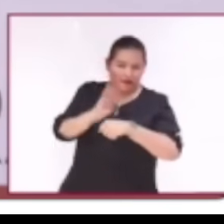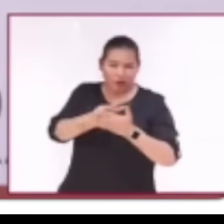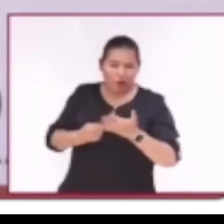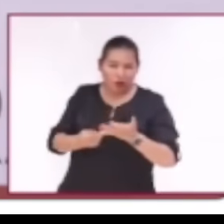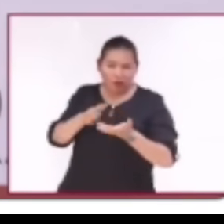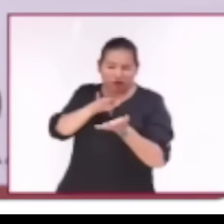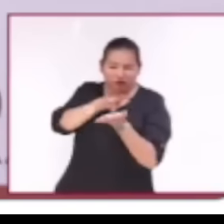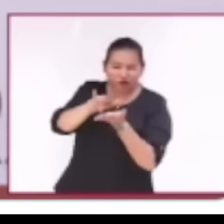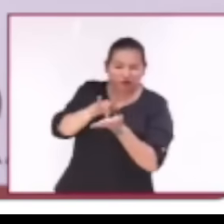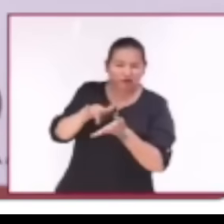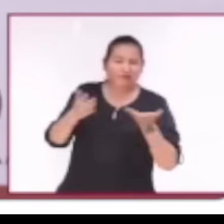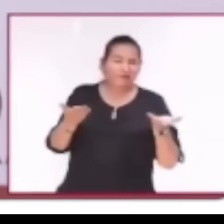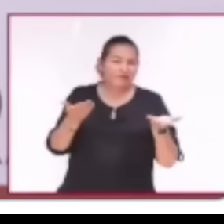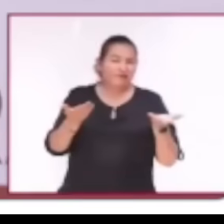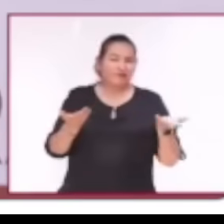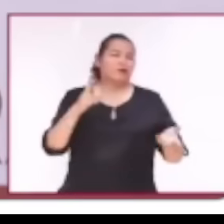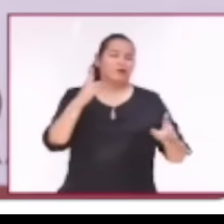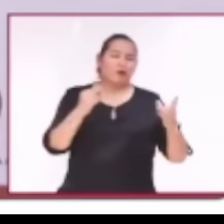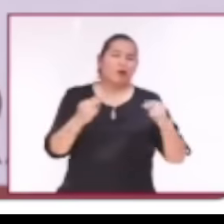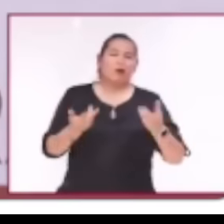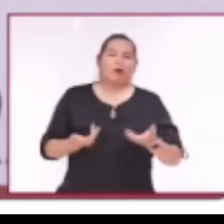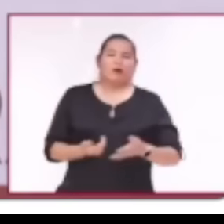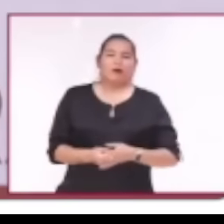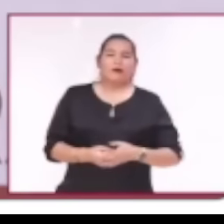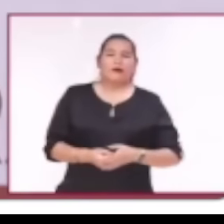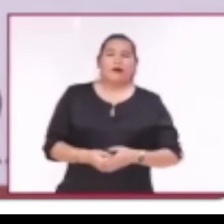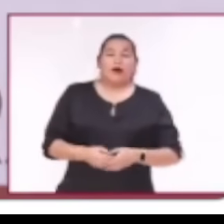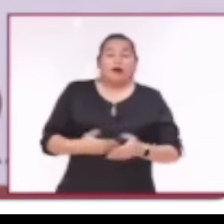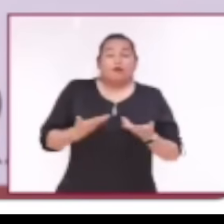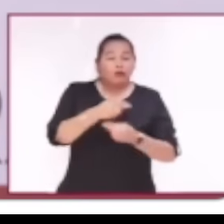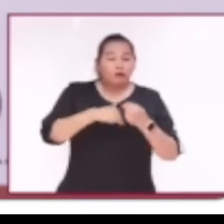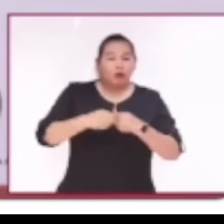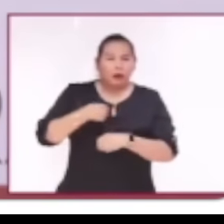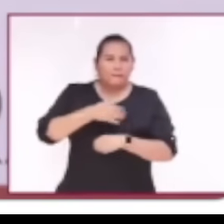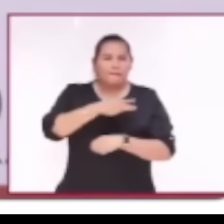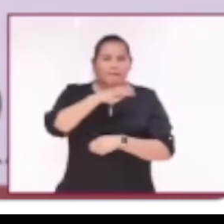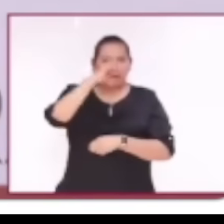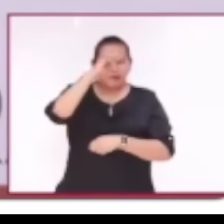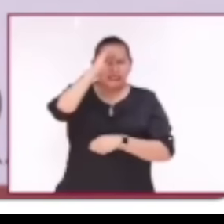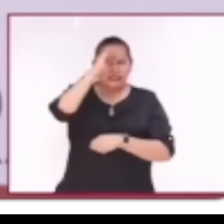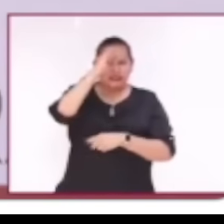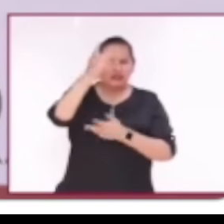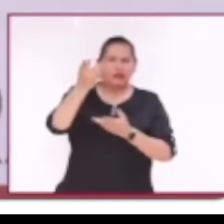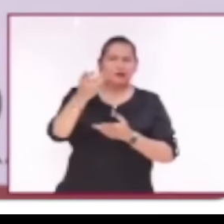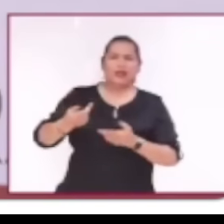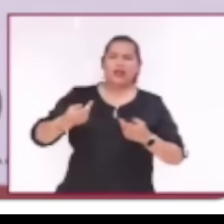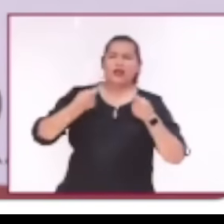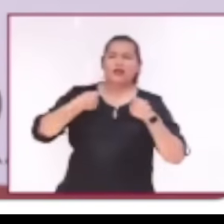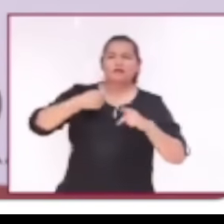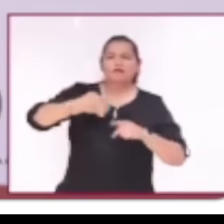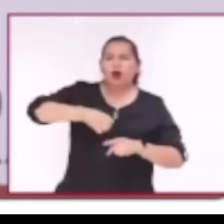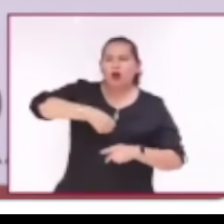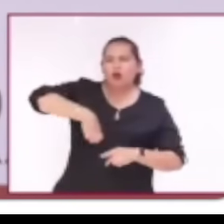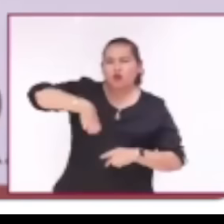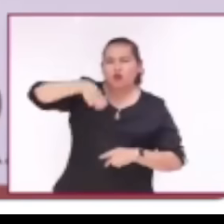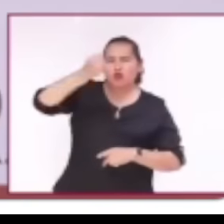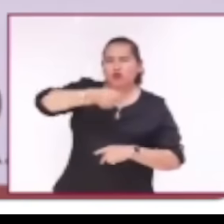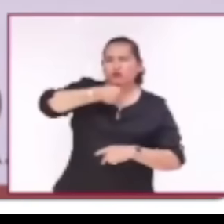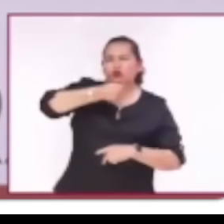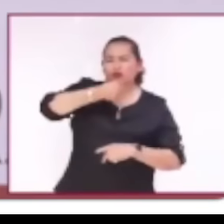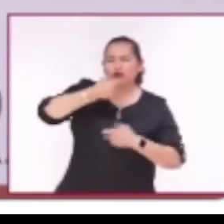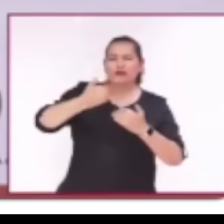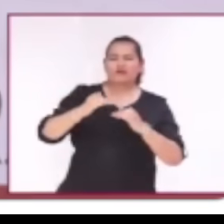contrario nosotros pensamos por ejemplo que los adultos mayores son hroes de la patria porque sacaron